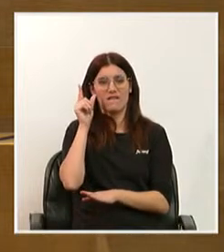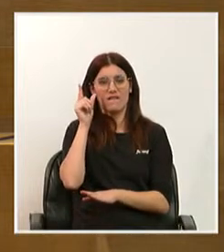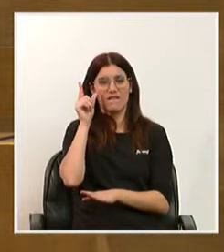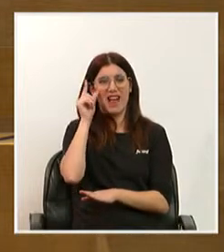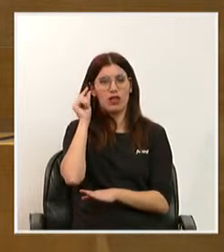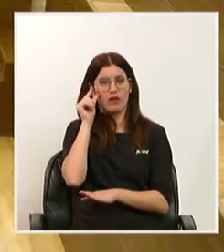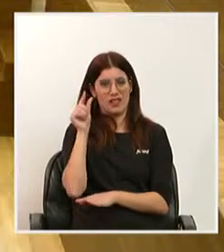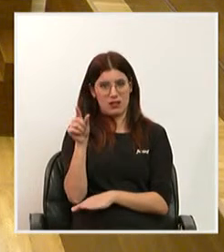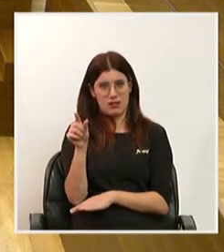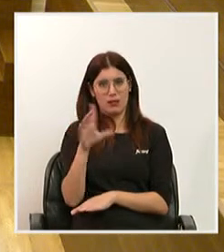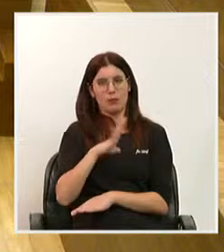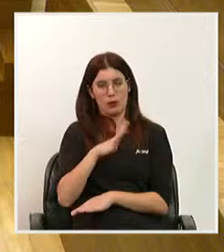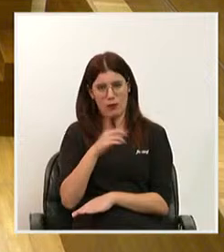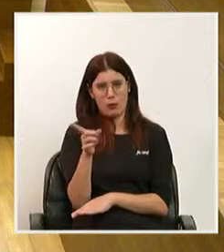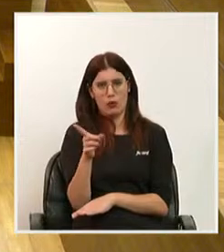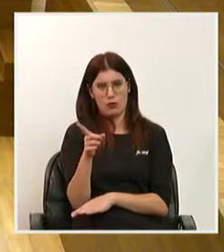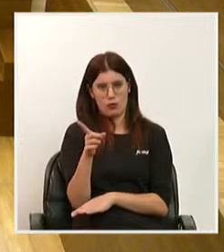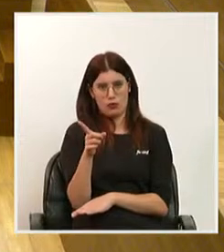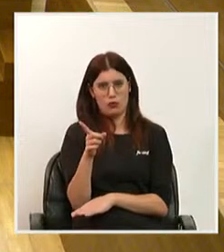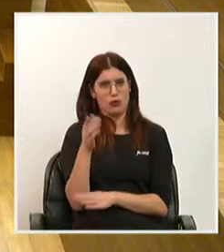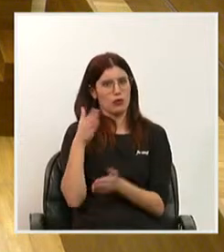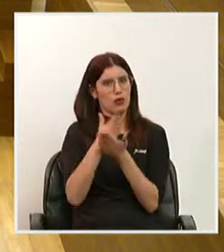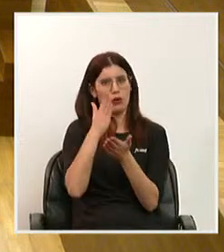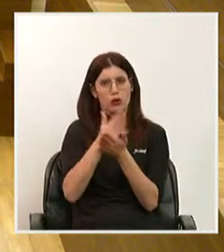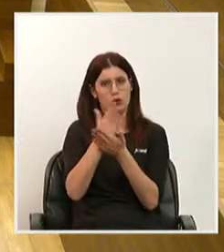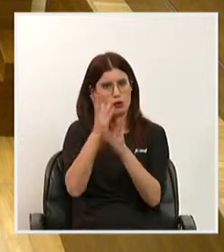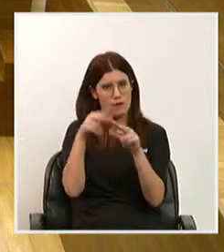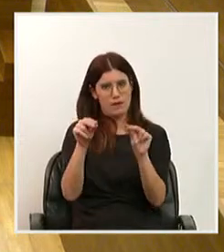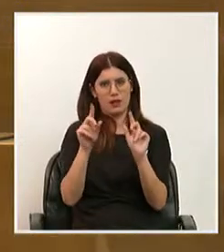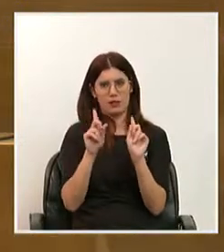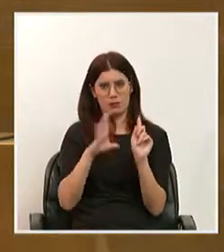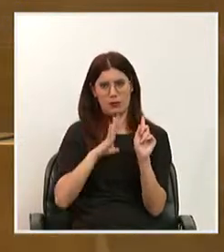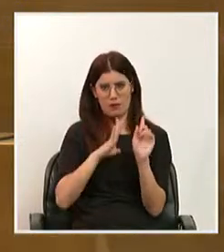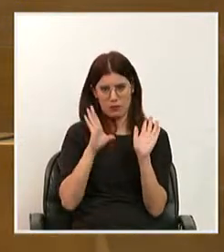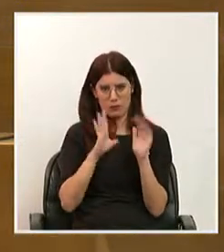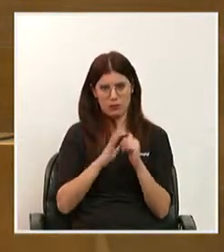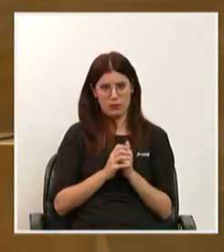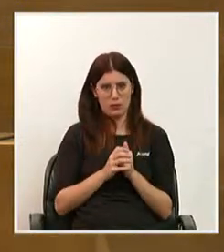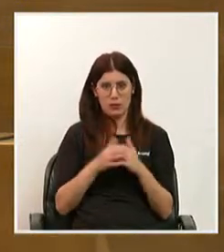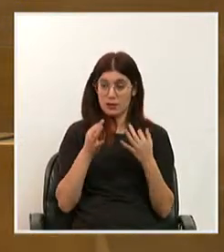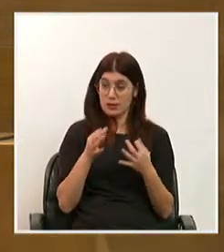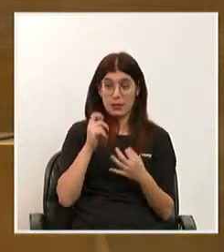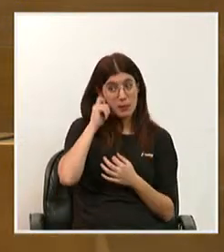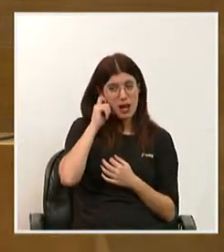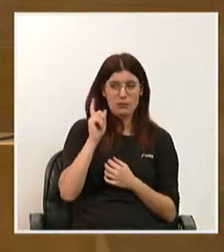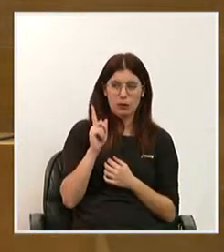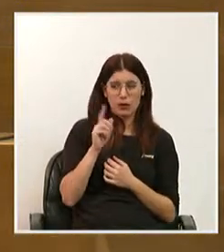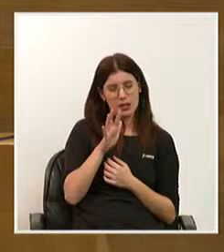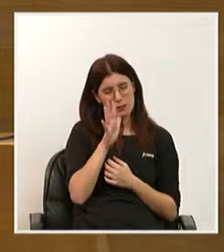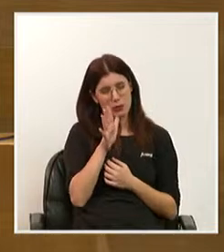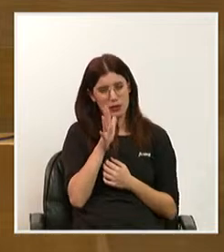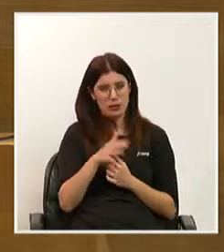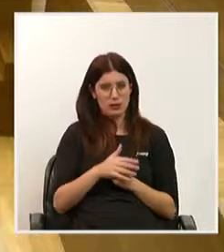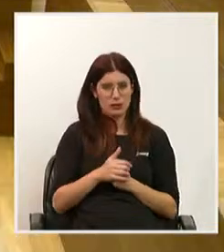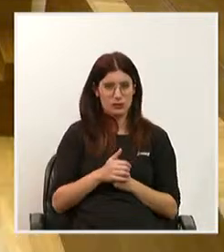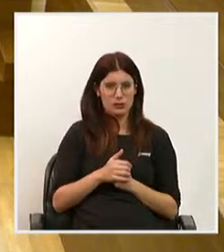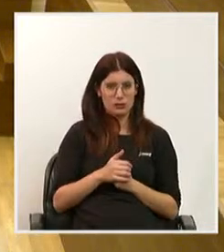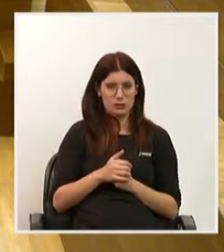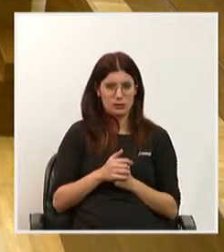baldoví por favor deje de interrumpir a la persona que está interviniendo siempre las mujeres Señor baldoví por qué será